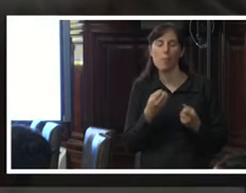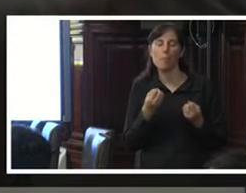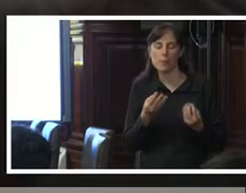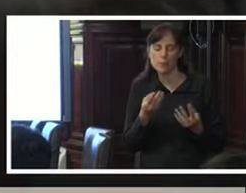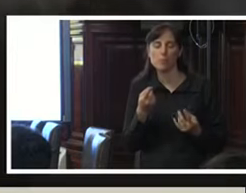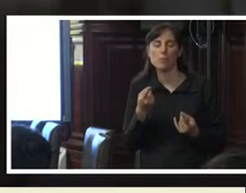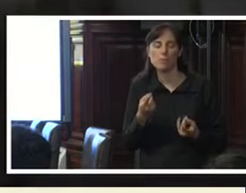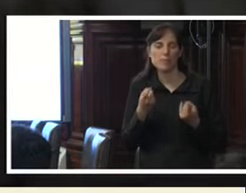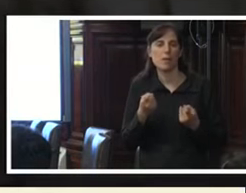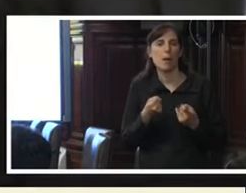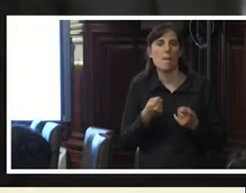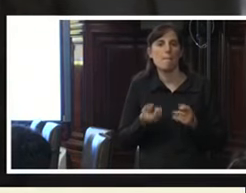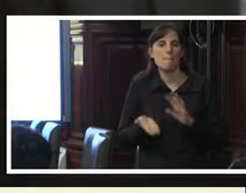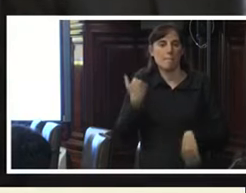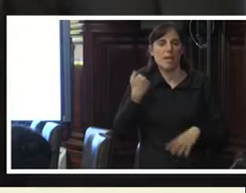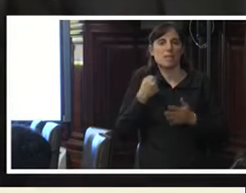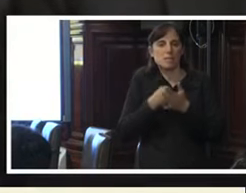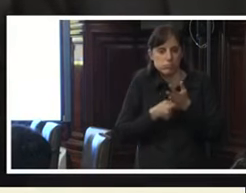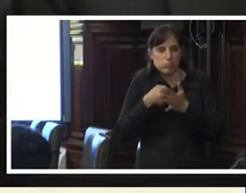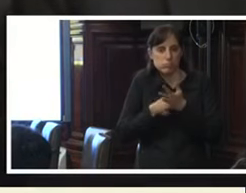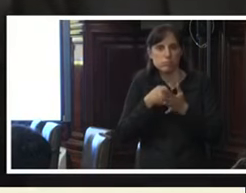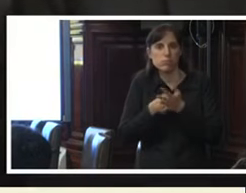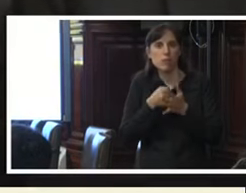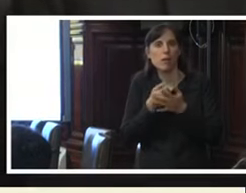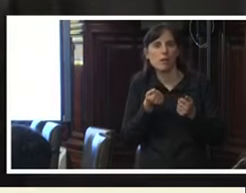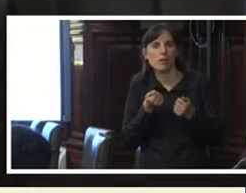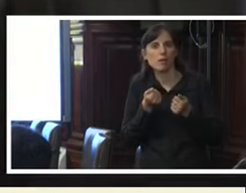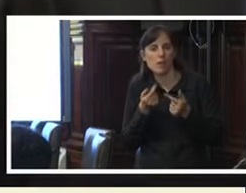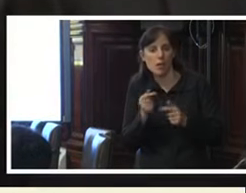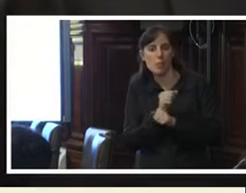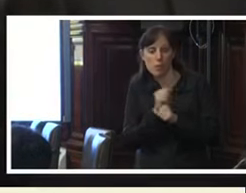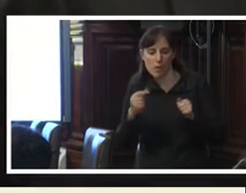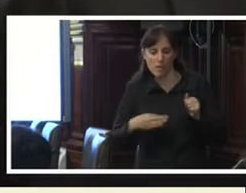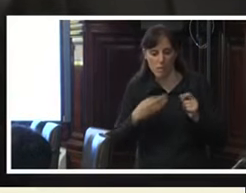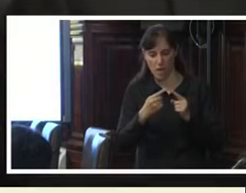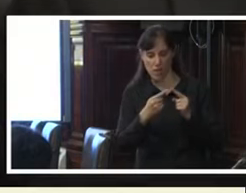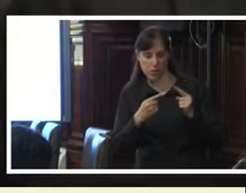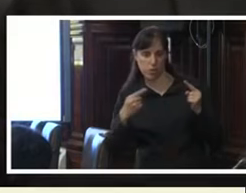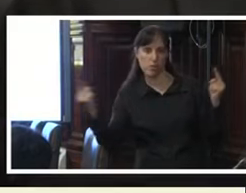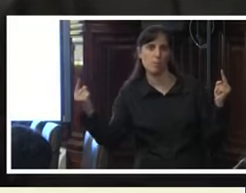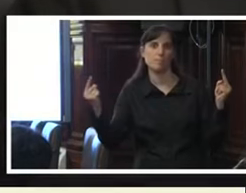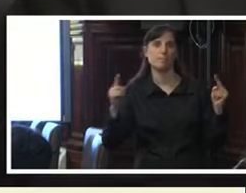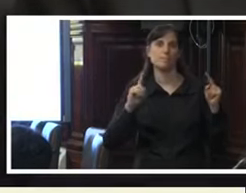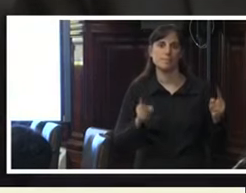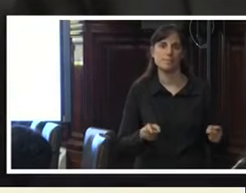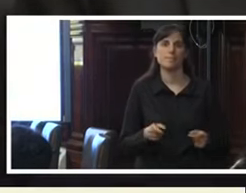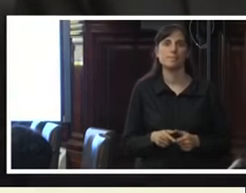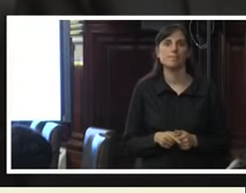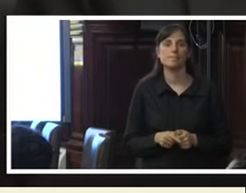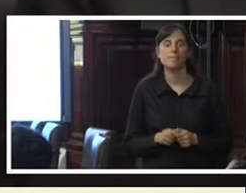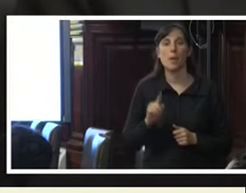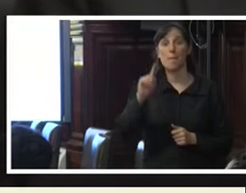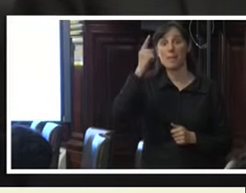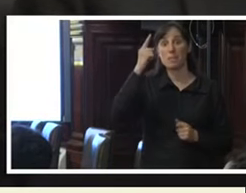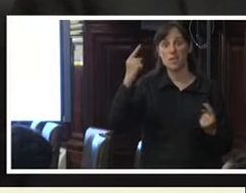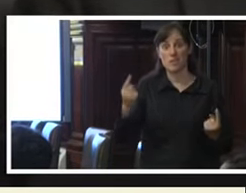y adecuar los estándares para que puedan beneficiar a los colectivos el eje vete de las personas adultas mayores el primer encuentro